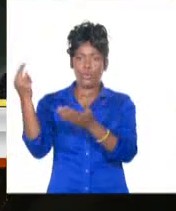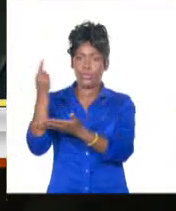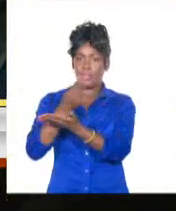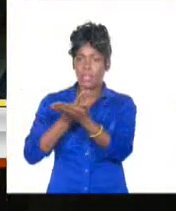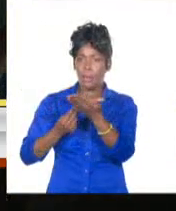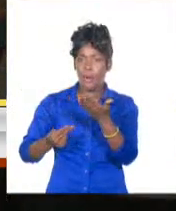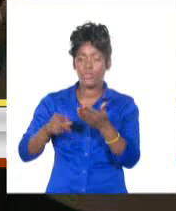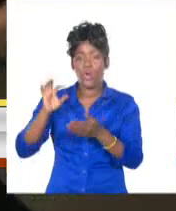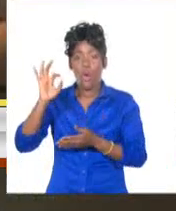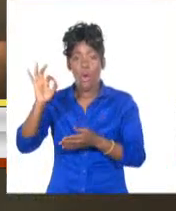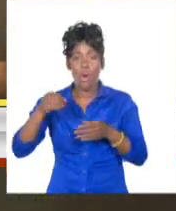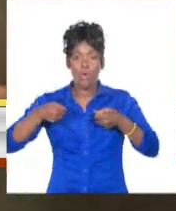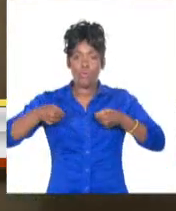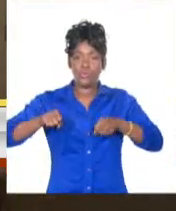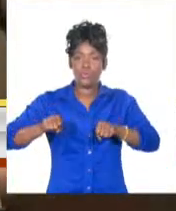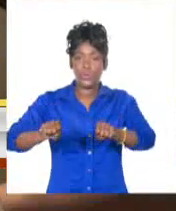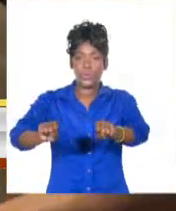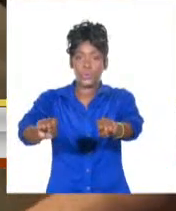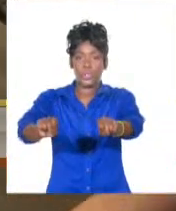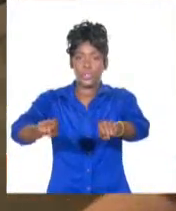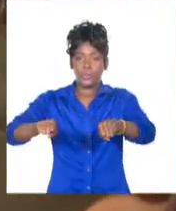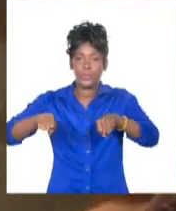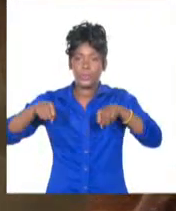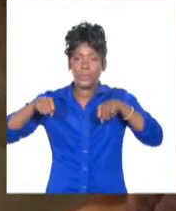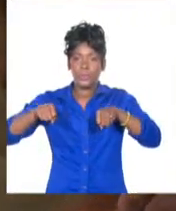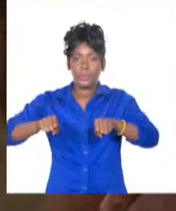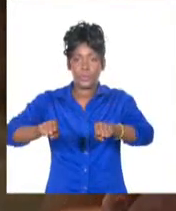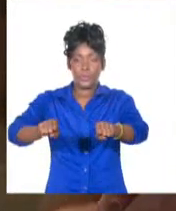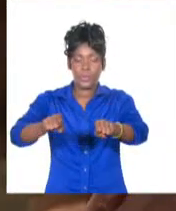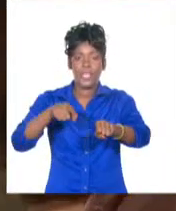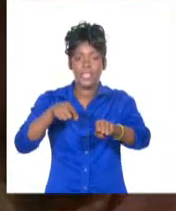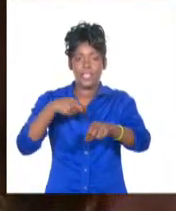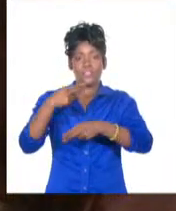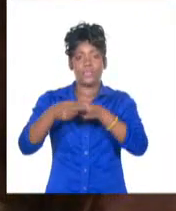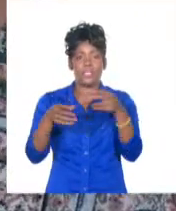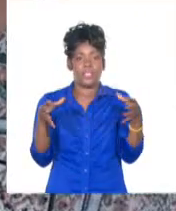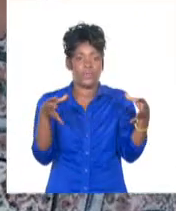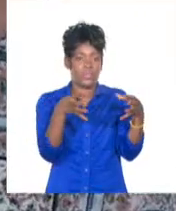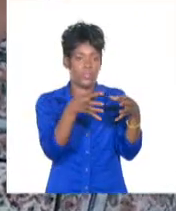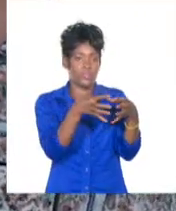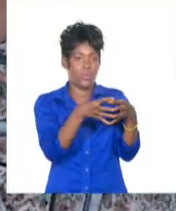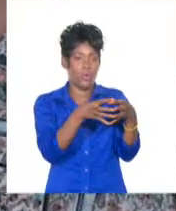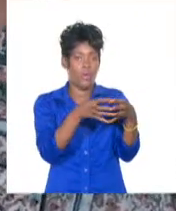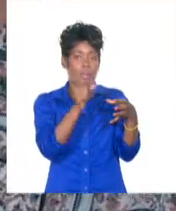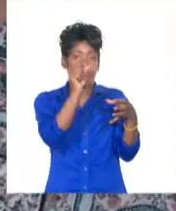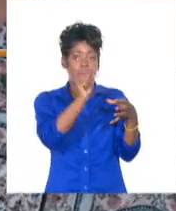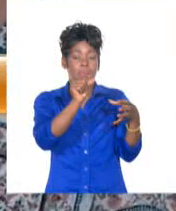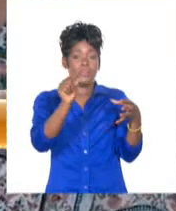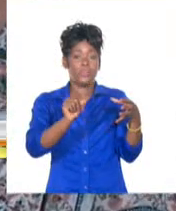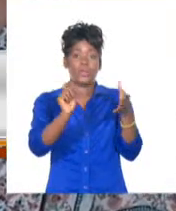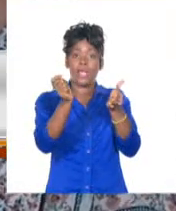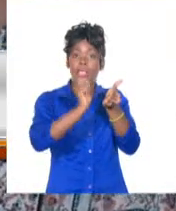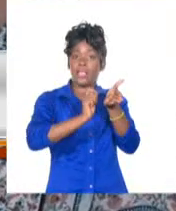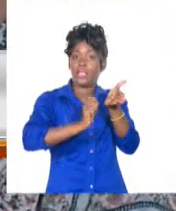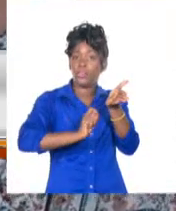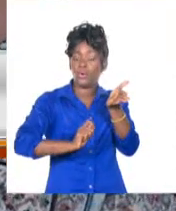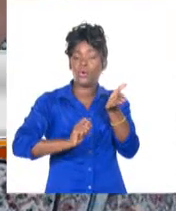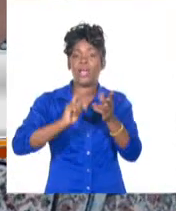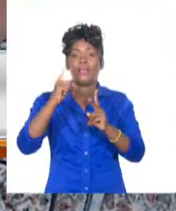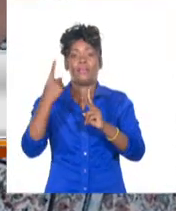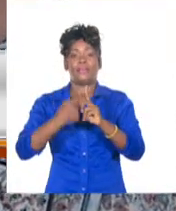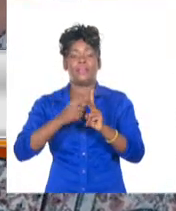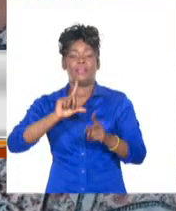que se inauguró en la Galería Villa Manuela de la Unión de Escritores y Artistas de Cuba. Hay estructuras que se asemejan a un libro, otras veces